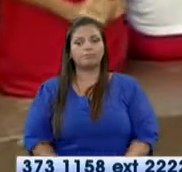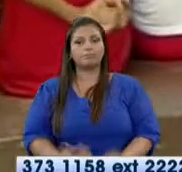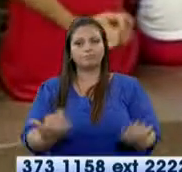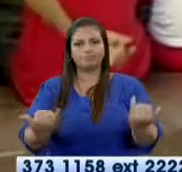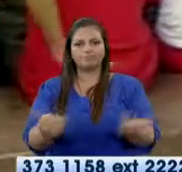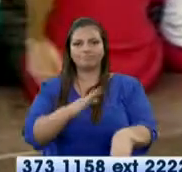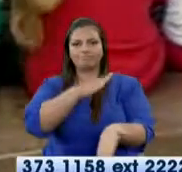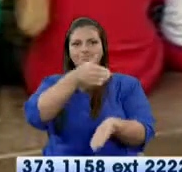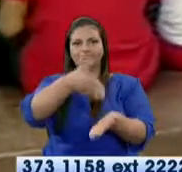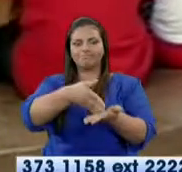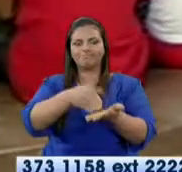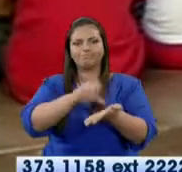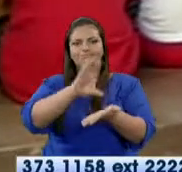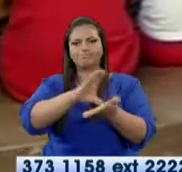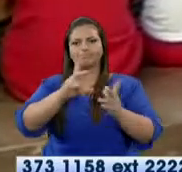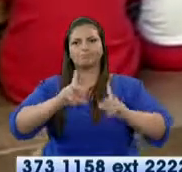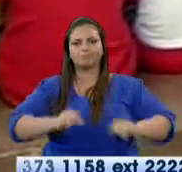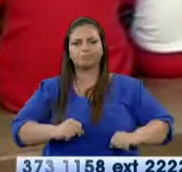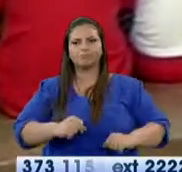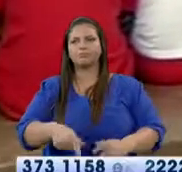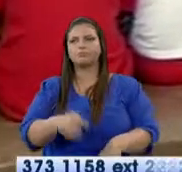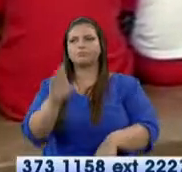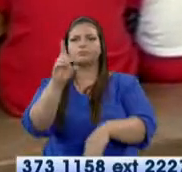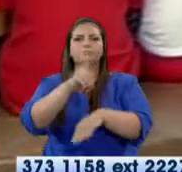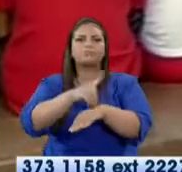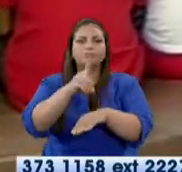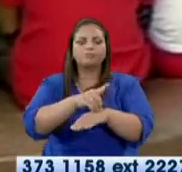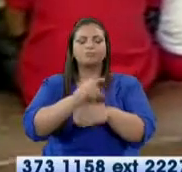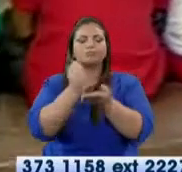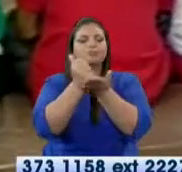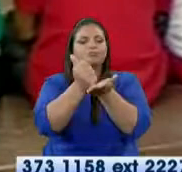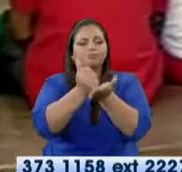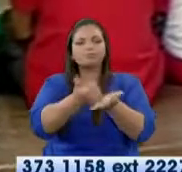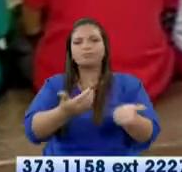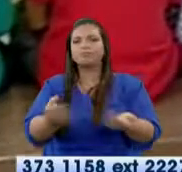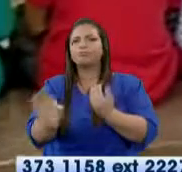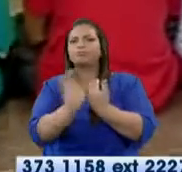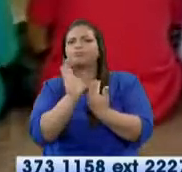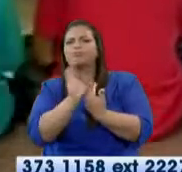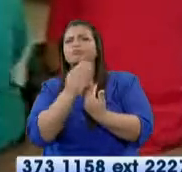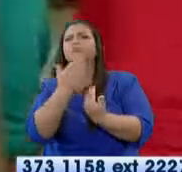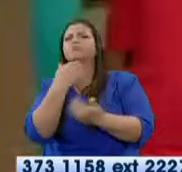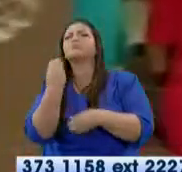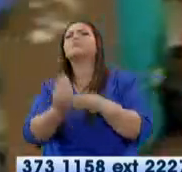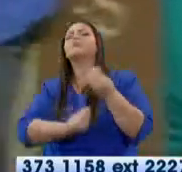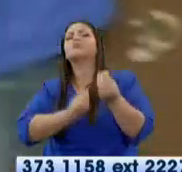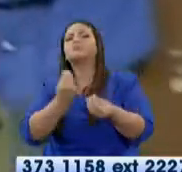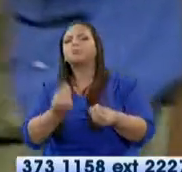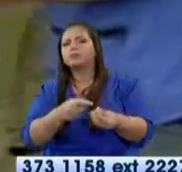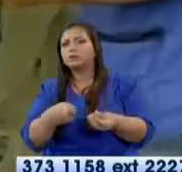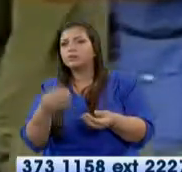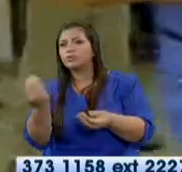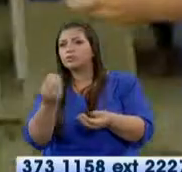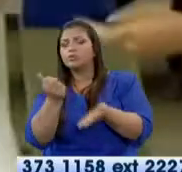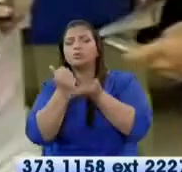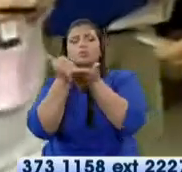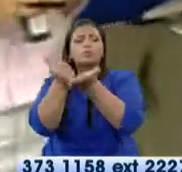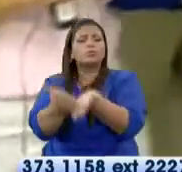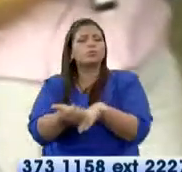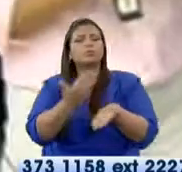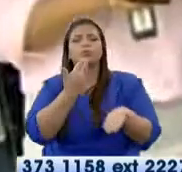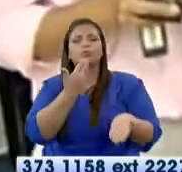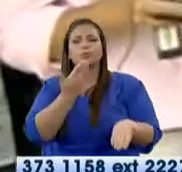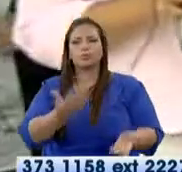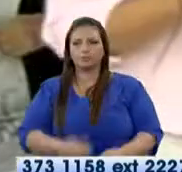La ruta para la rehabilitación, para la desintoxicación, para que los jóvenes puedan dejar el consumo de droga. Estamos con el licenciado